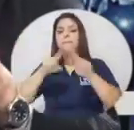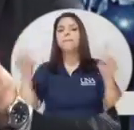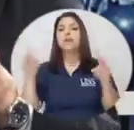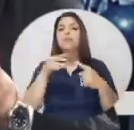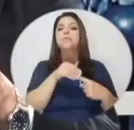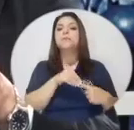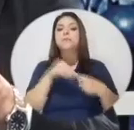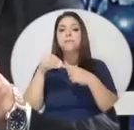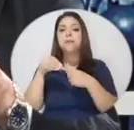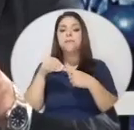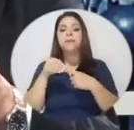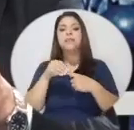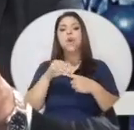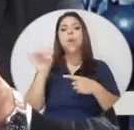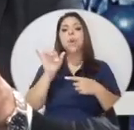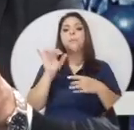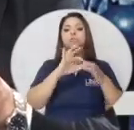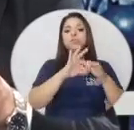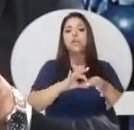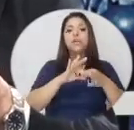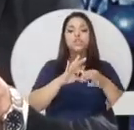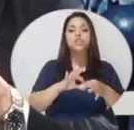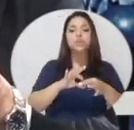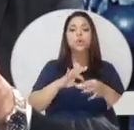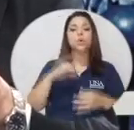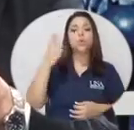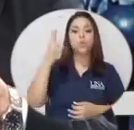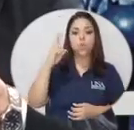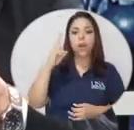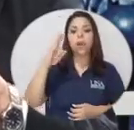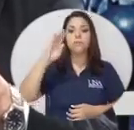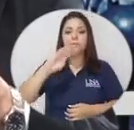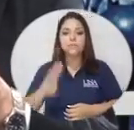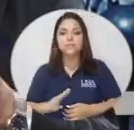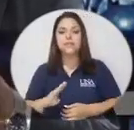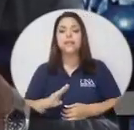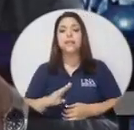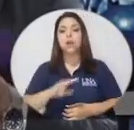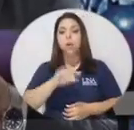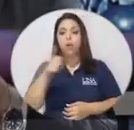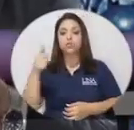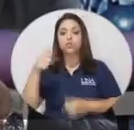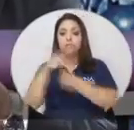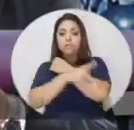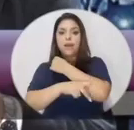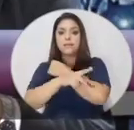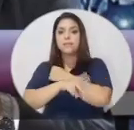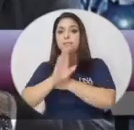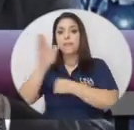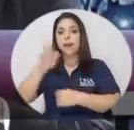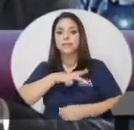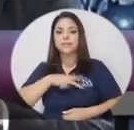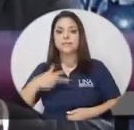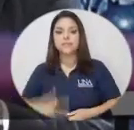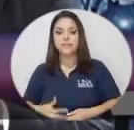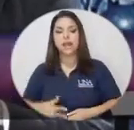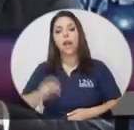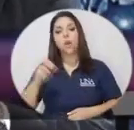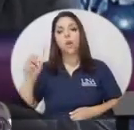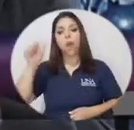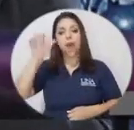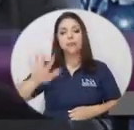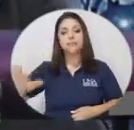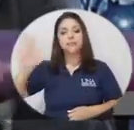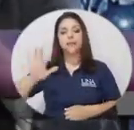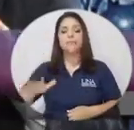Europa, pero fundamentalmente con la relación de Uruguay, Brasil y otros países hacia China o una parte del